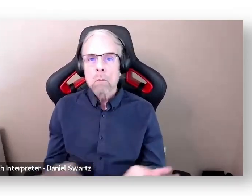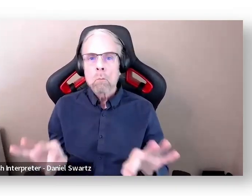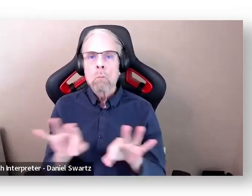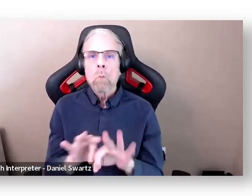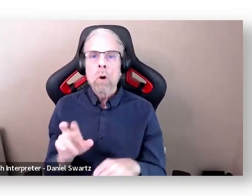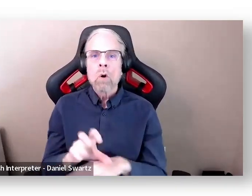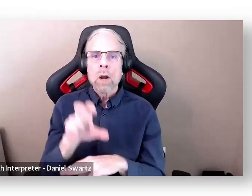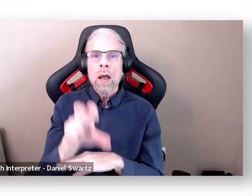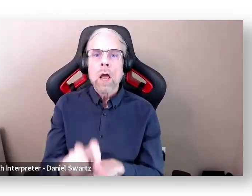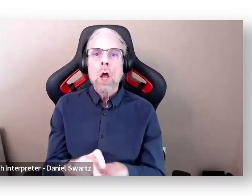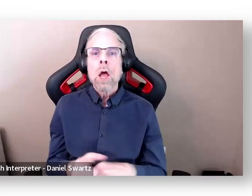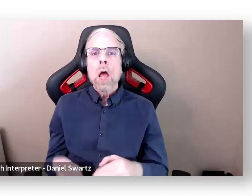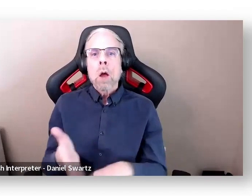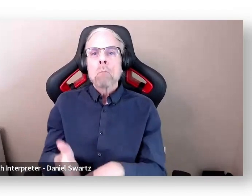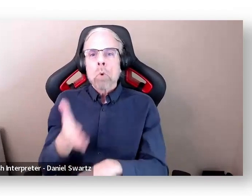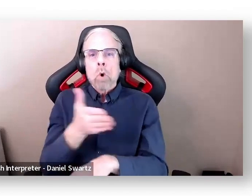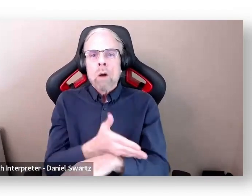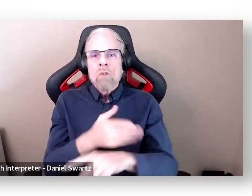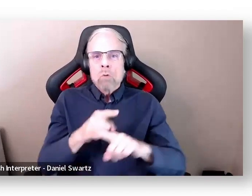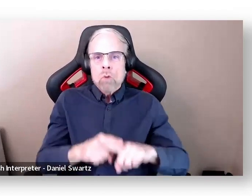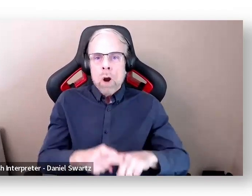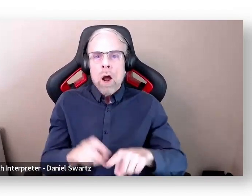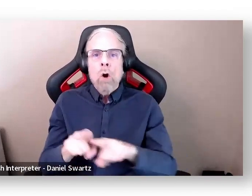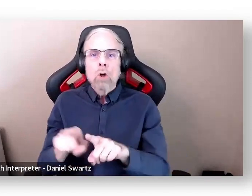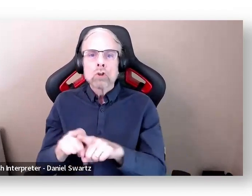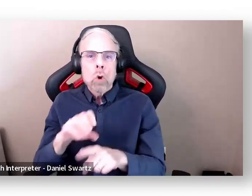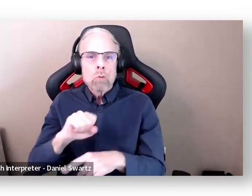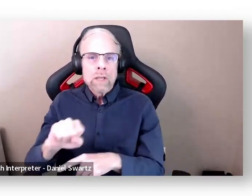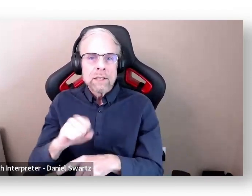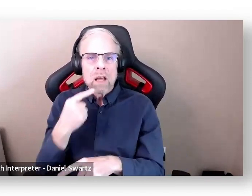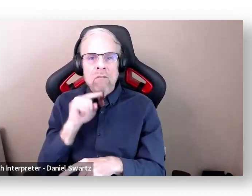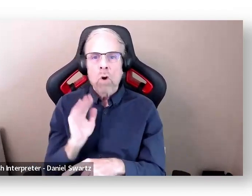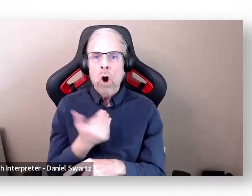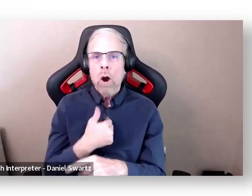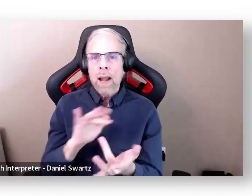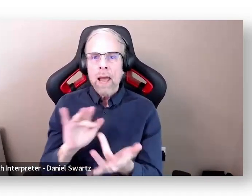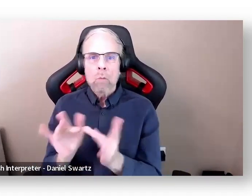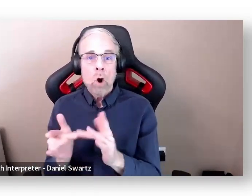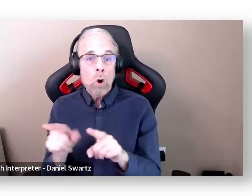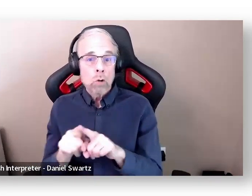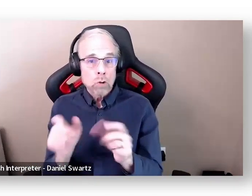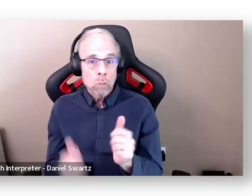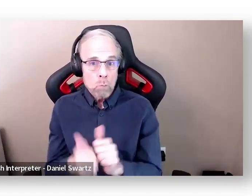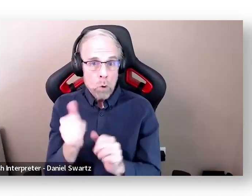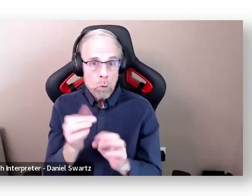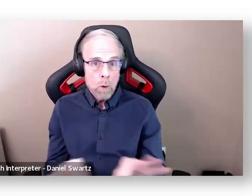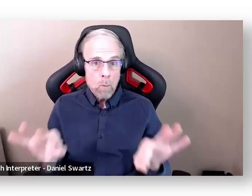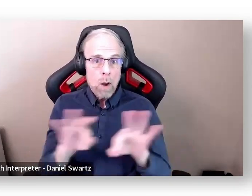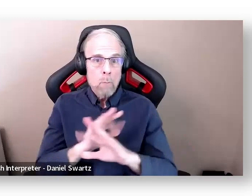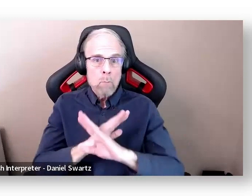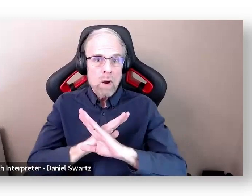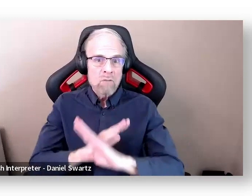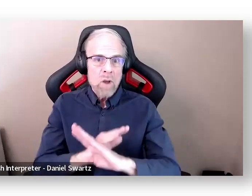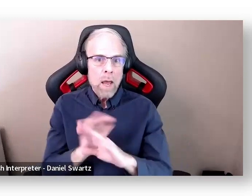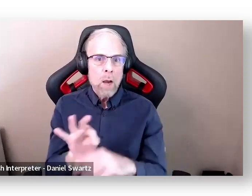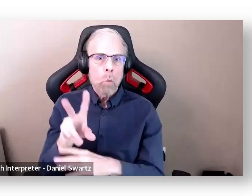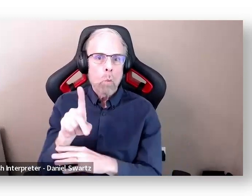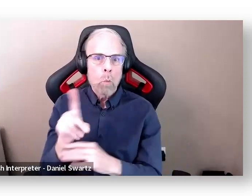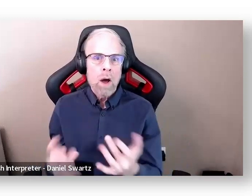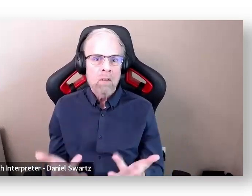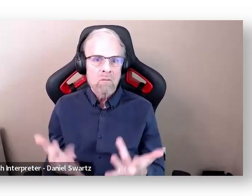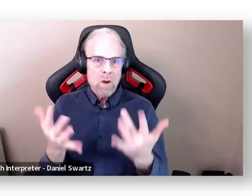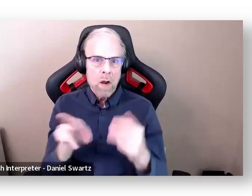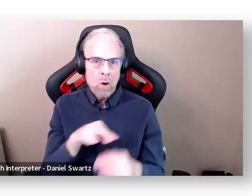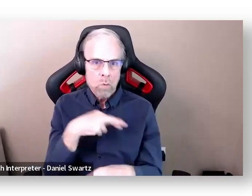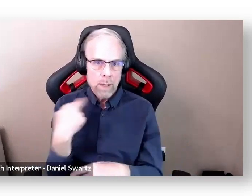Estamos haciendo inversiones muy prudentes para mejorar la confiabilidad, mejorar la resiliencia de nuestra red y, lo que es más importante, prevenir los riesgos de